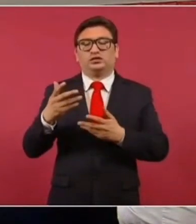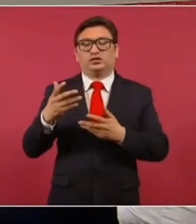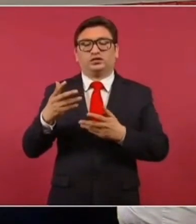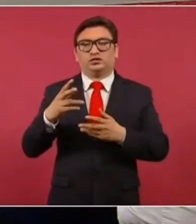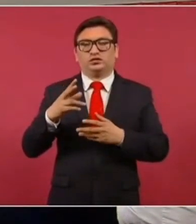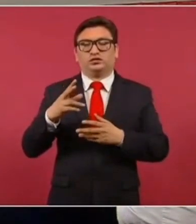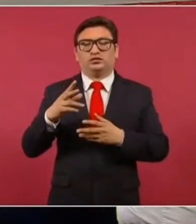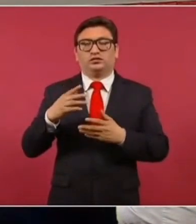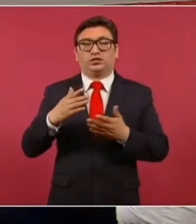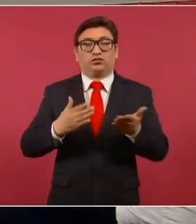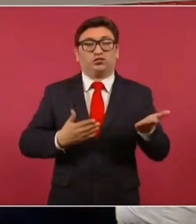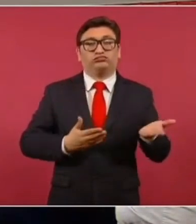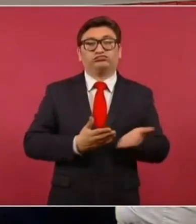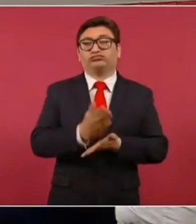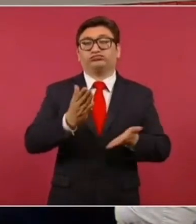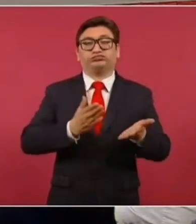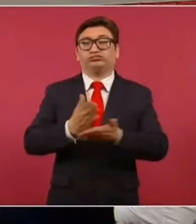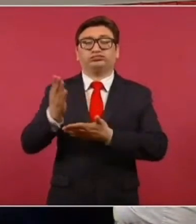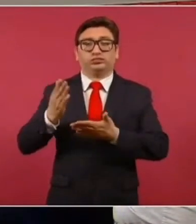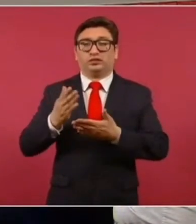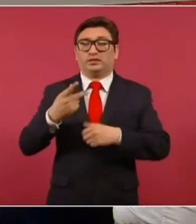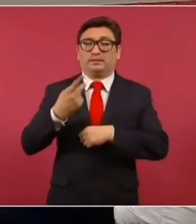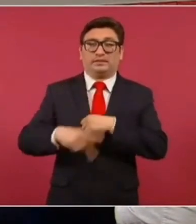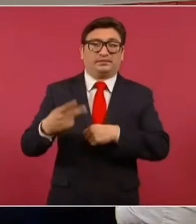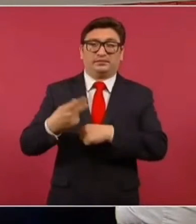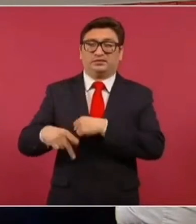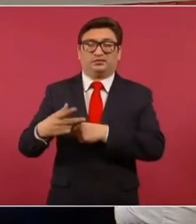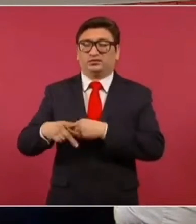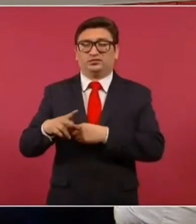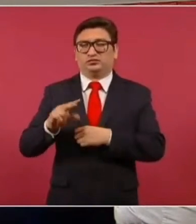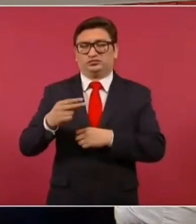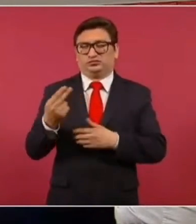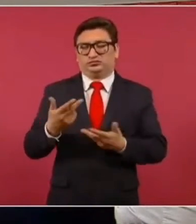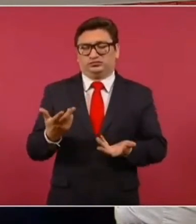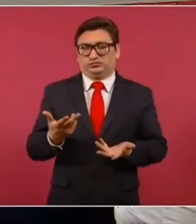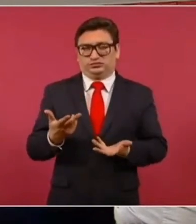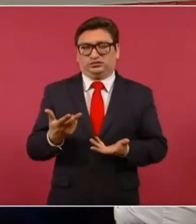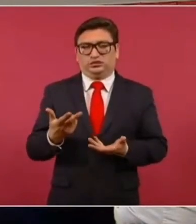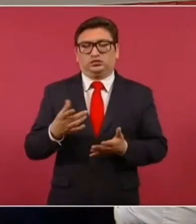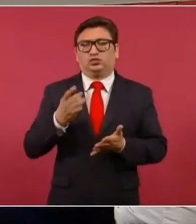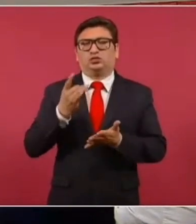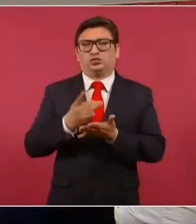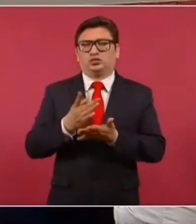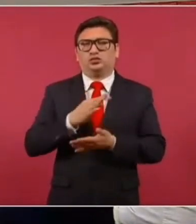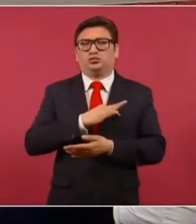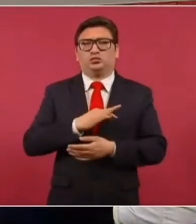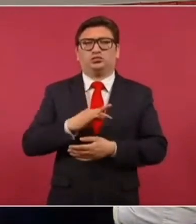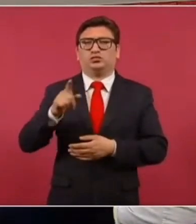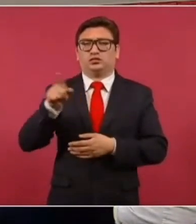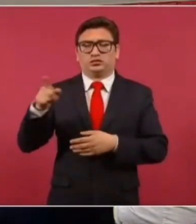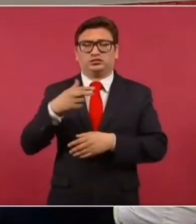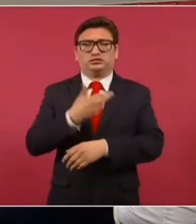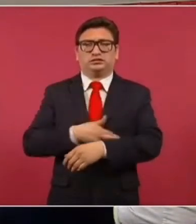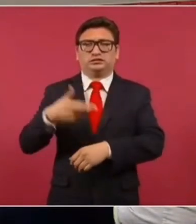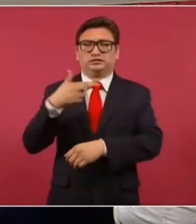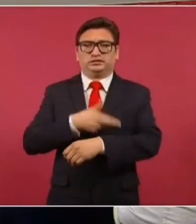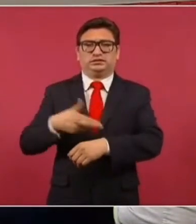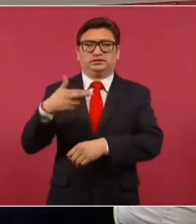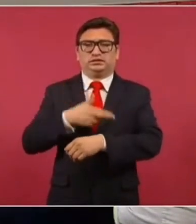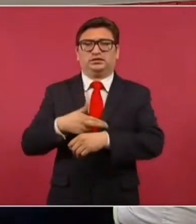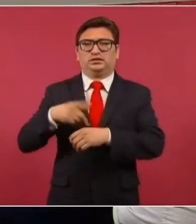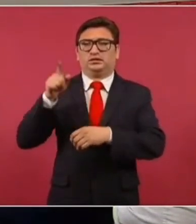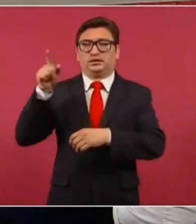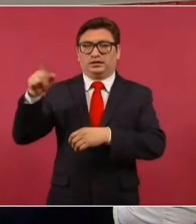pasar, atravesar, correr todos los guerreros en nuestro país. No pueden hacer sus trámites desde